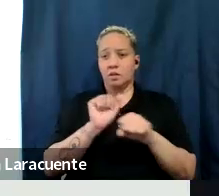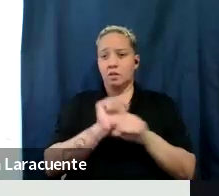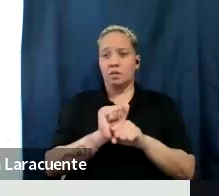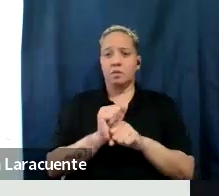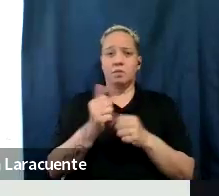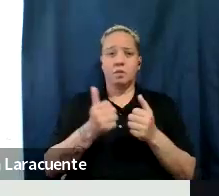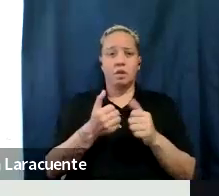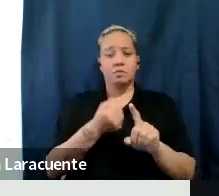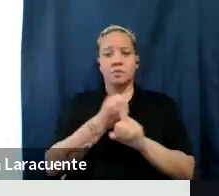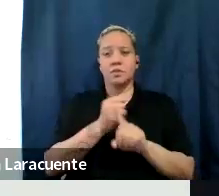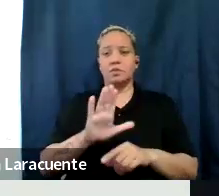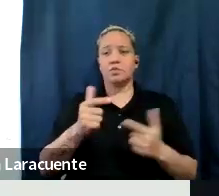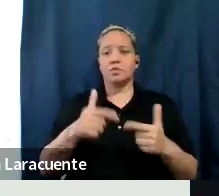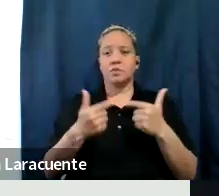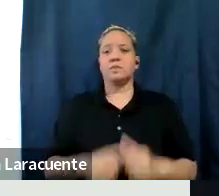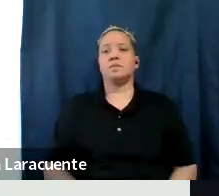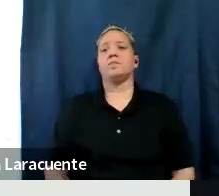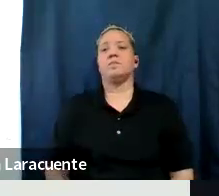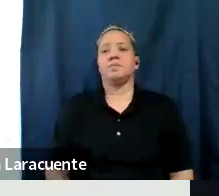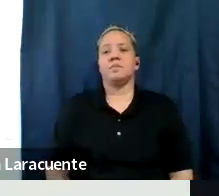más en su vida?